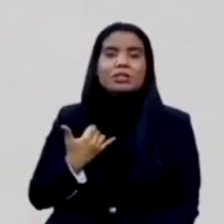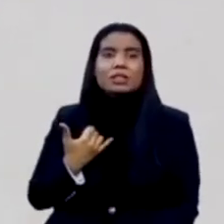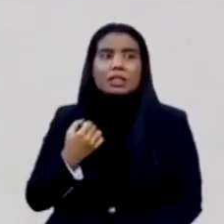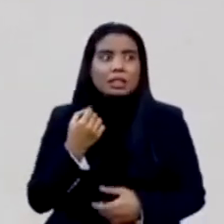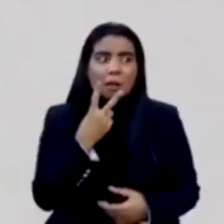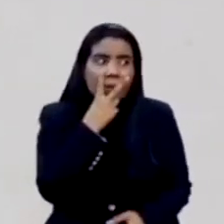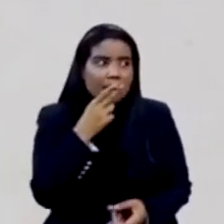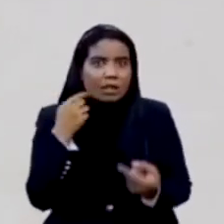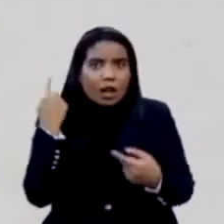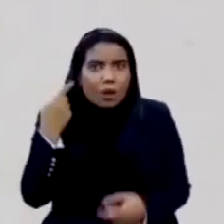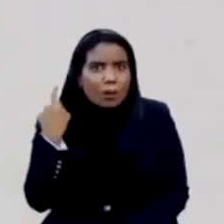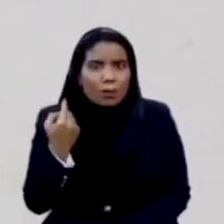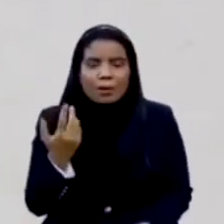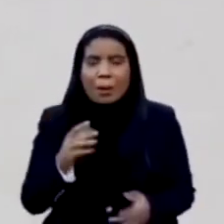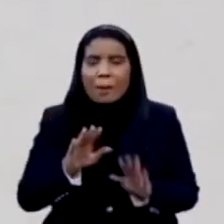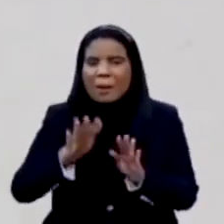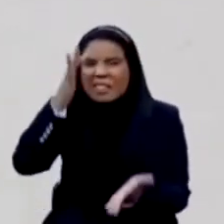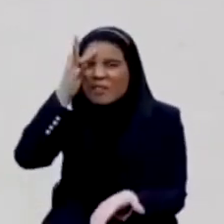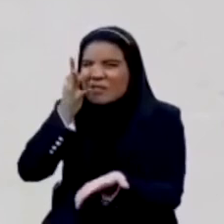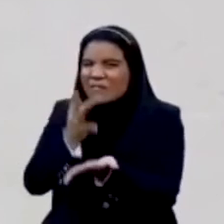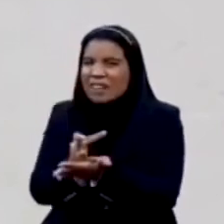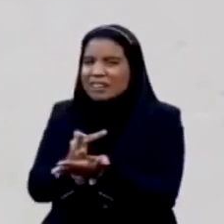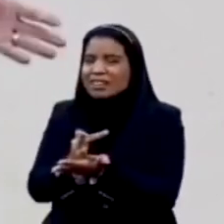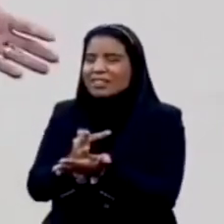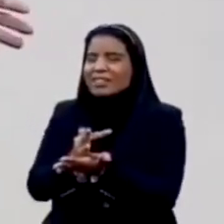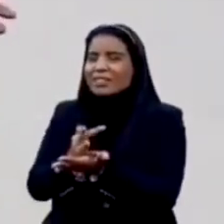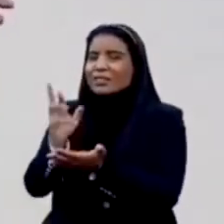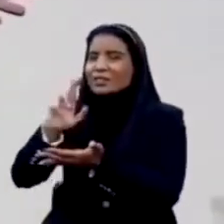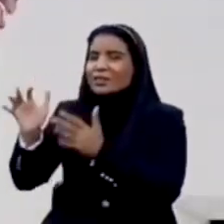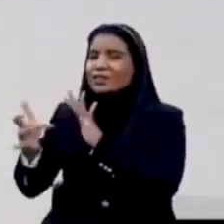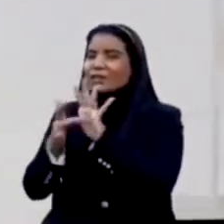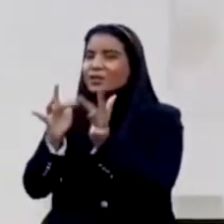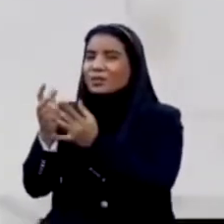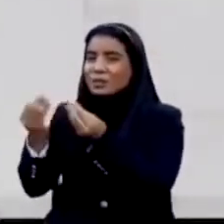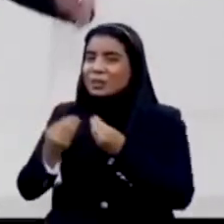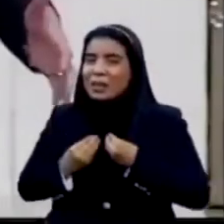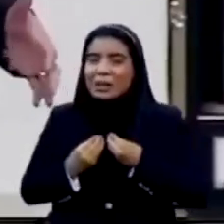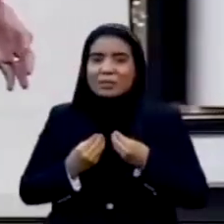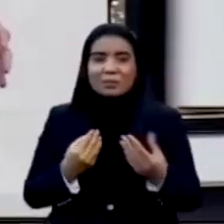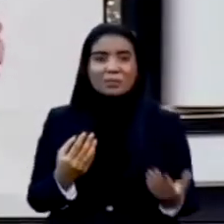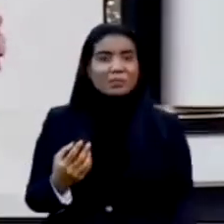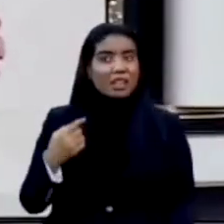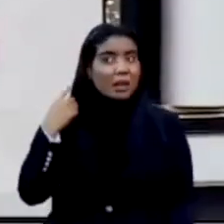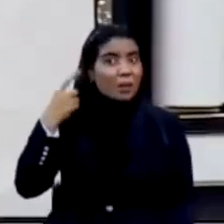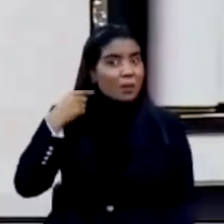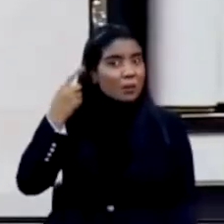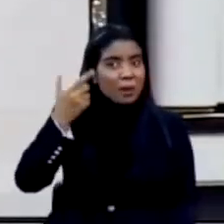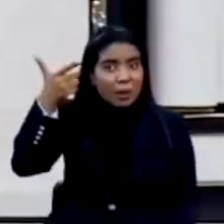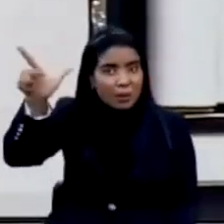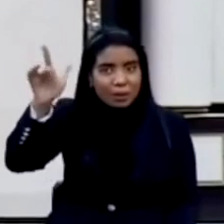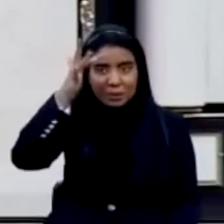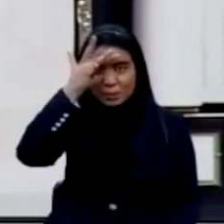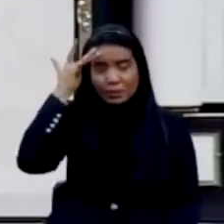pero la fe que viene del espíritu santo la fe del justo es locura para aquellos que se pierden